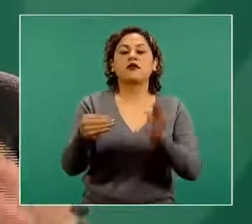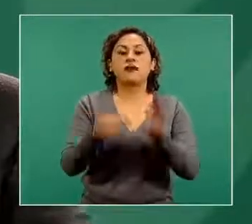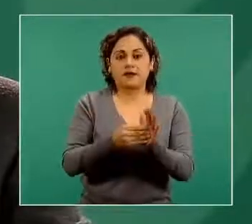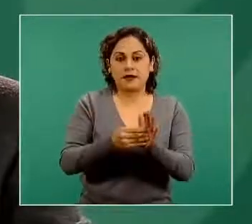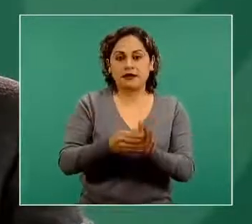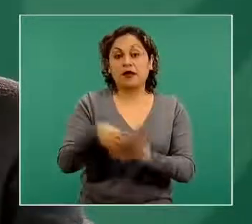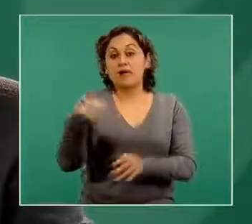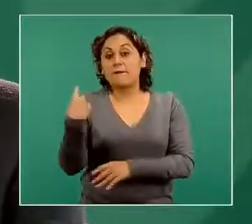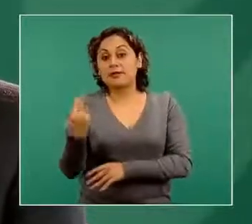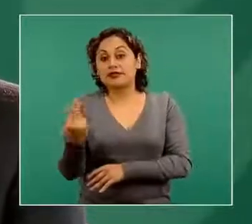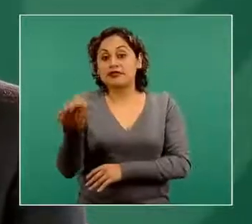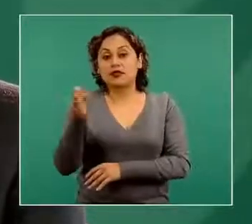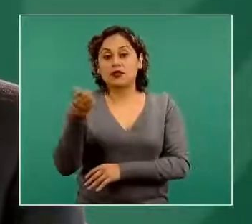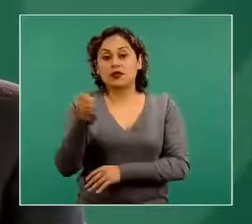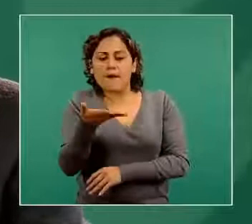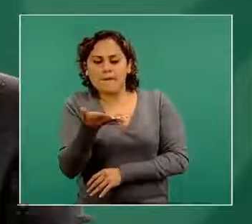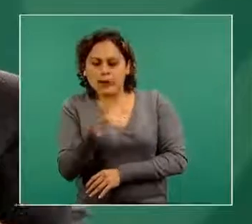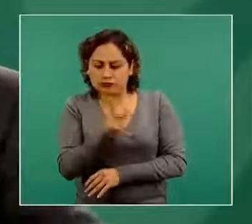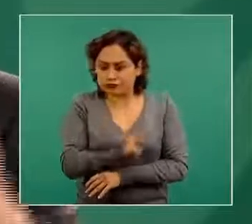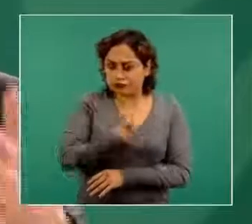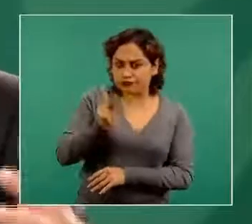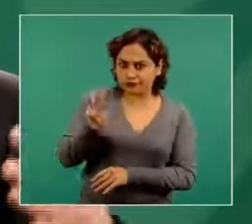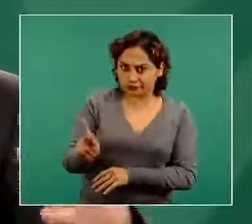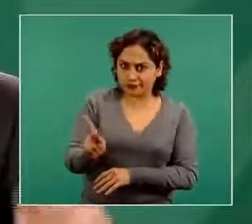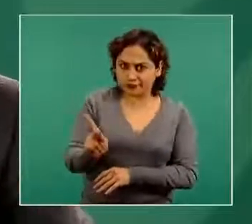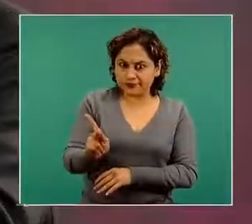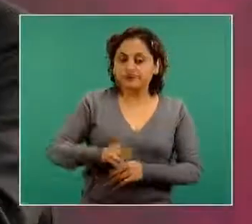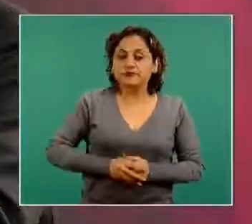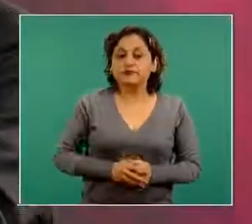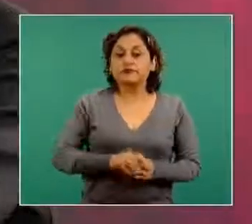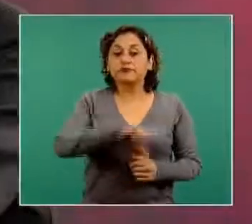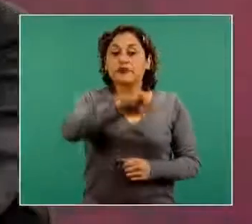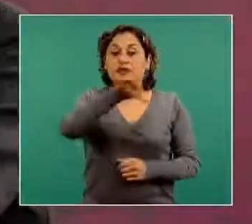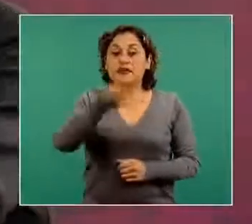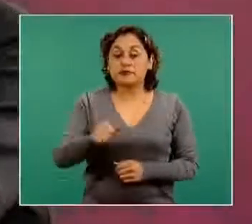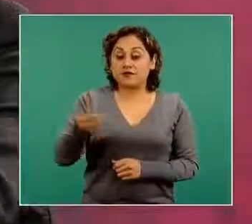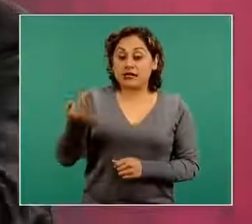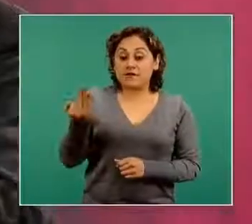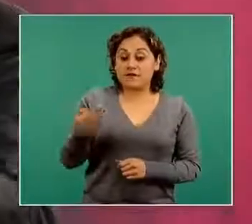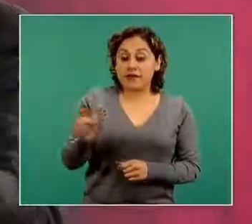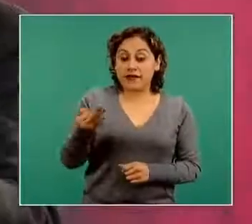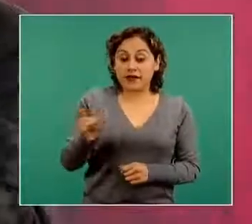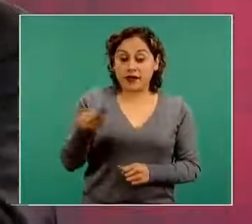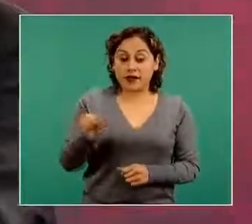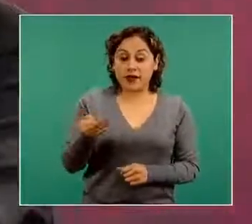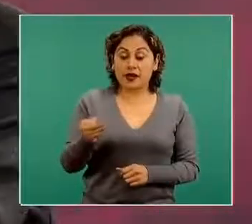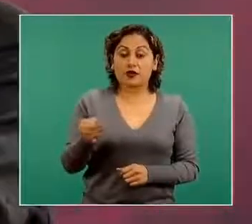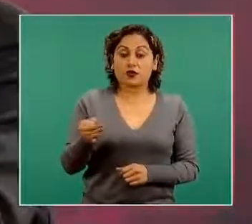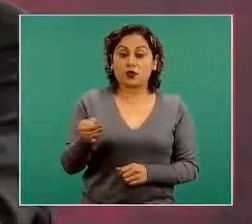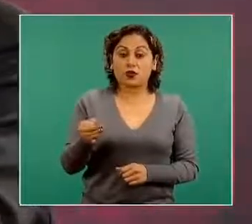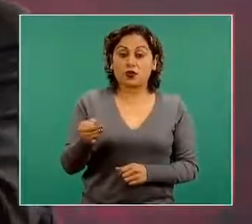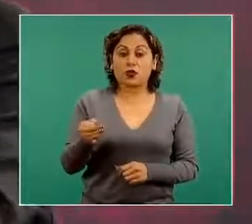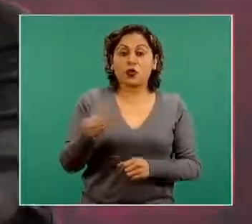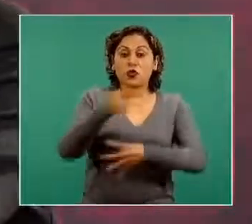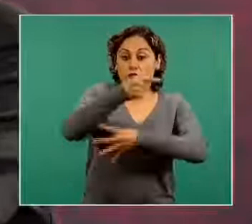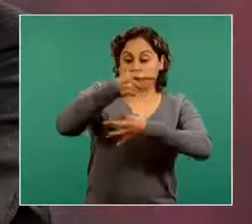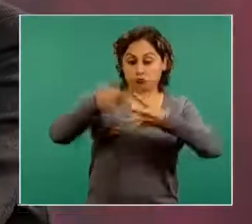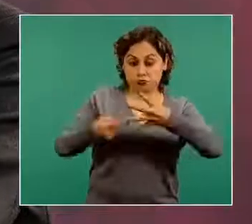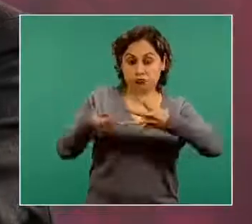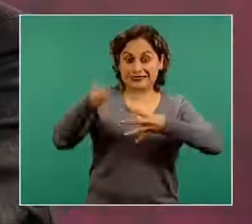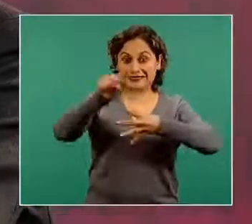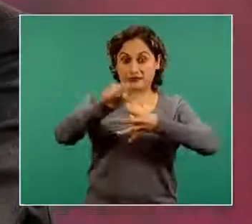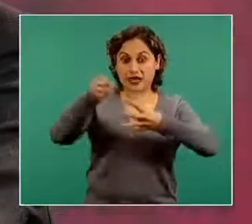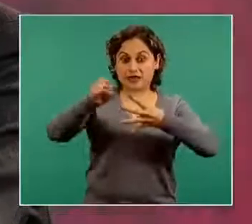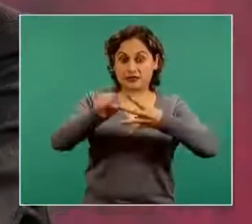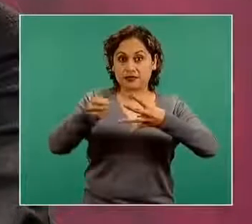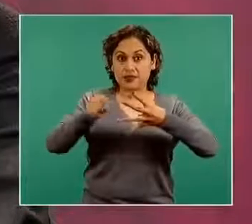a ser un abastecimiento semejante. En febrero se iban a tener, durante cada una de las 4 semanas de febrero, un poco